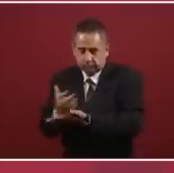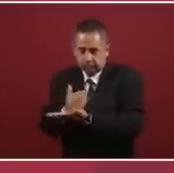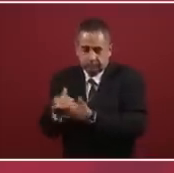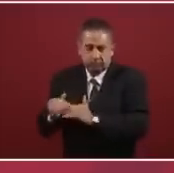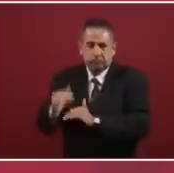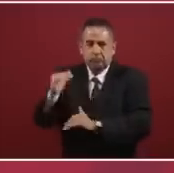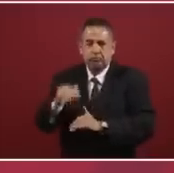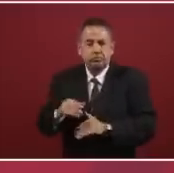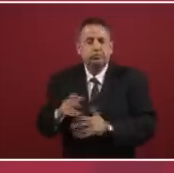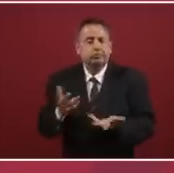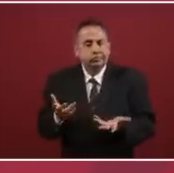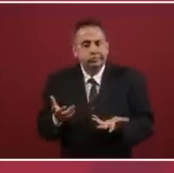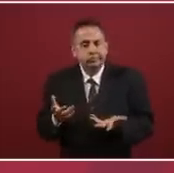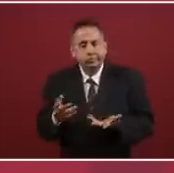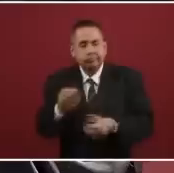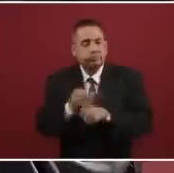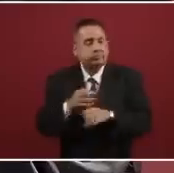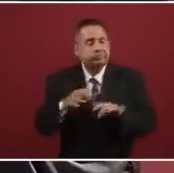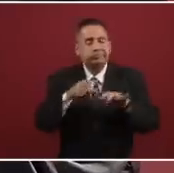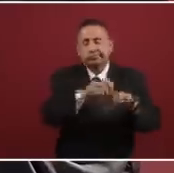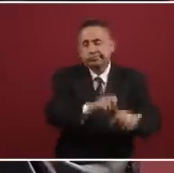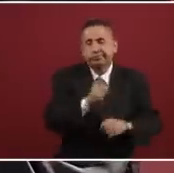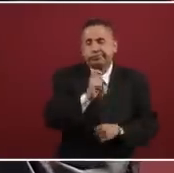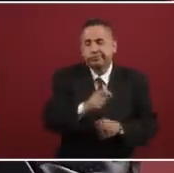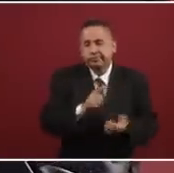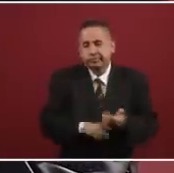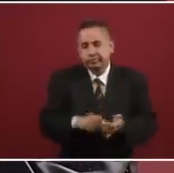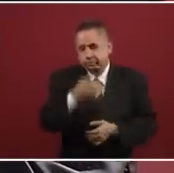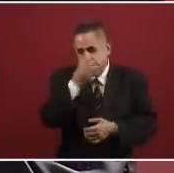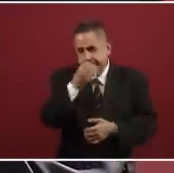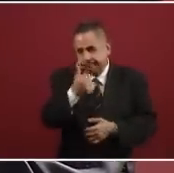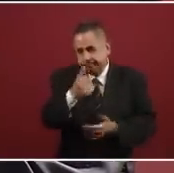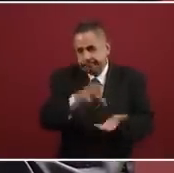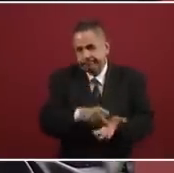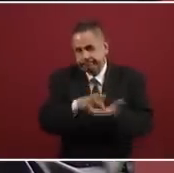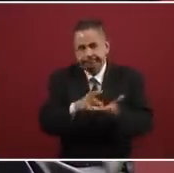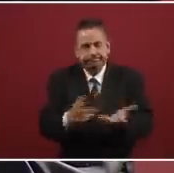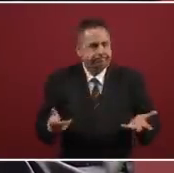todas maneras el salario mínimo alcanza para 6 kilos.